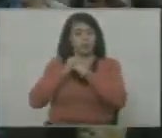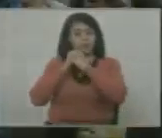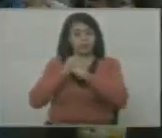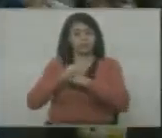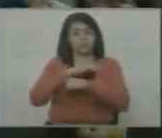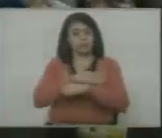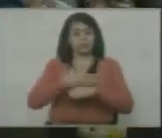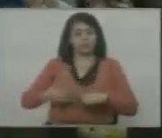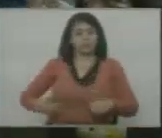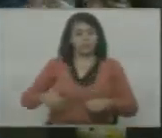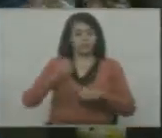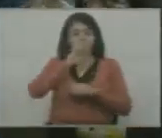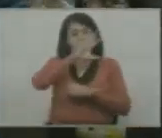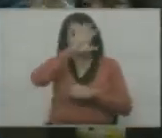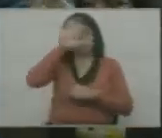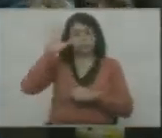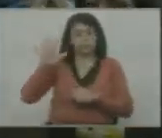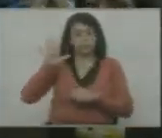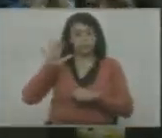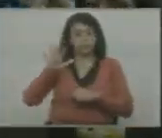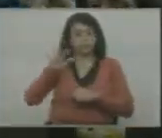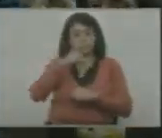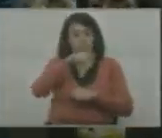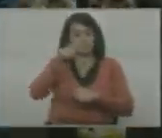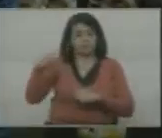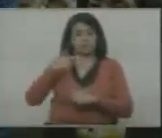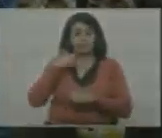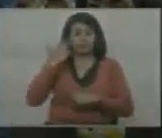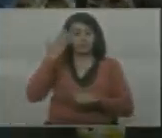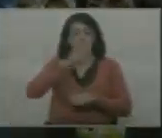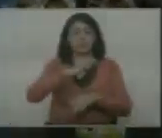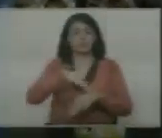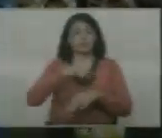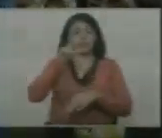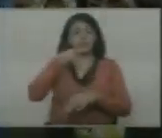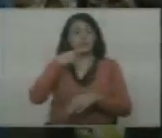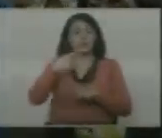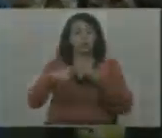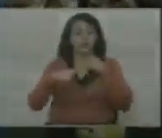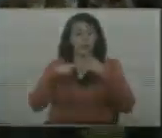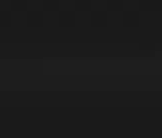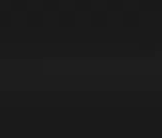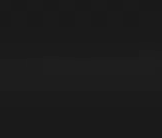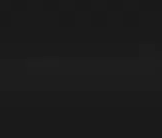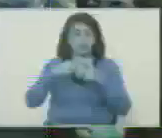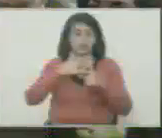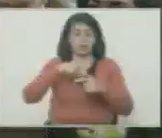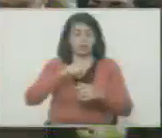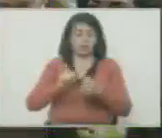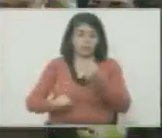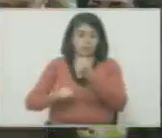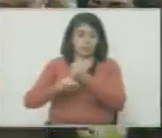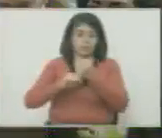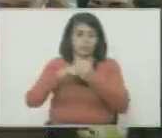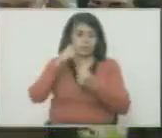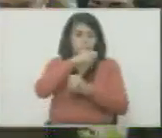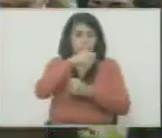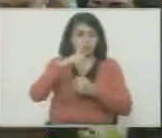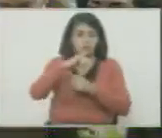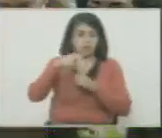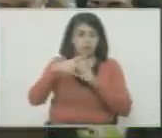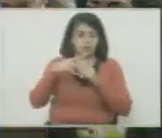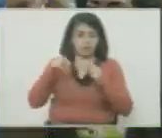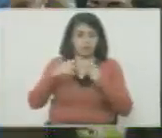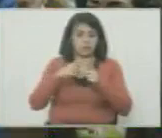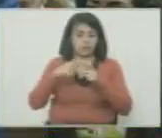presidente, al cielo por el alma de las personas fallecidas, al tiempo que expresamos nuestra solidaridad al pueblo de Japón,